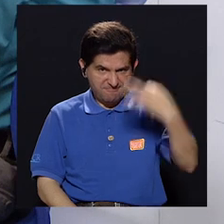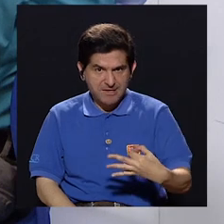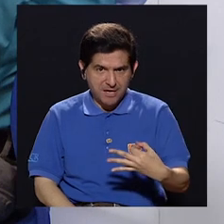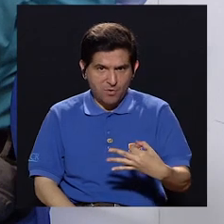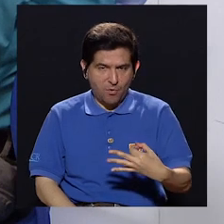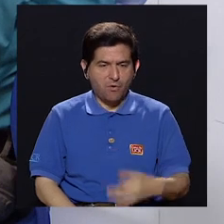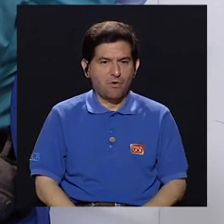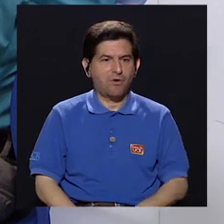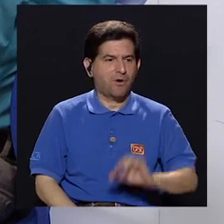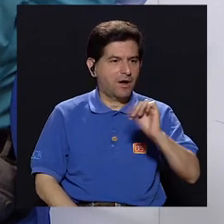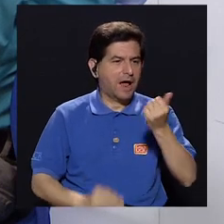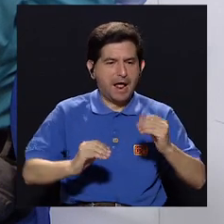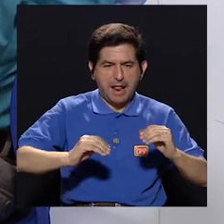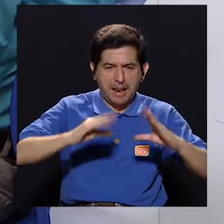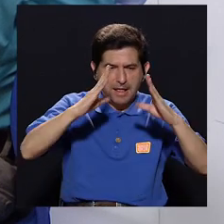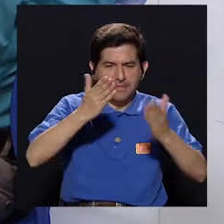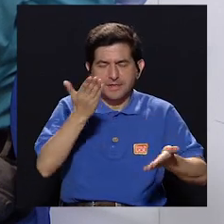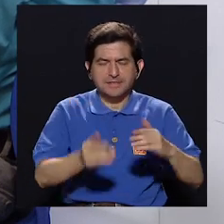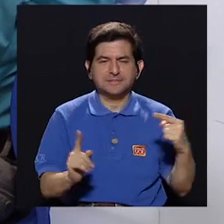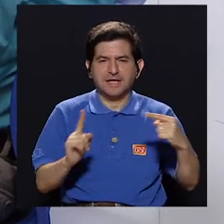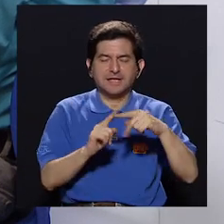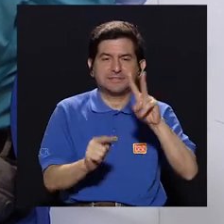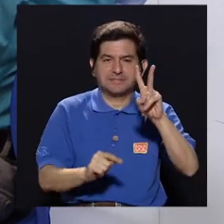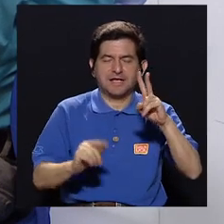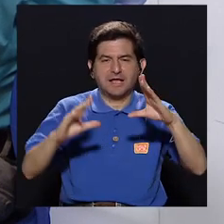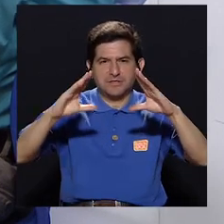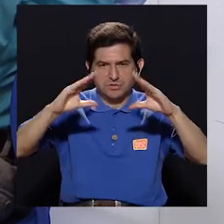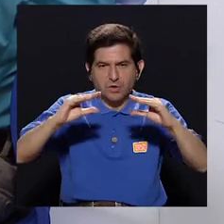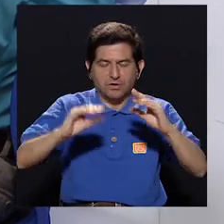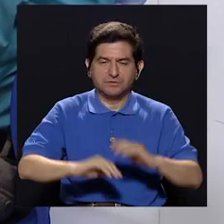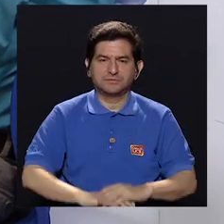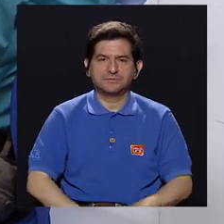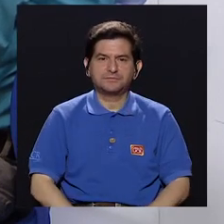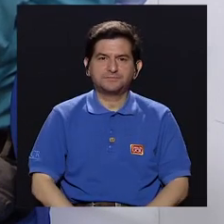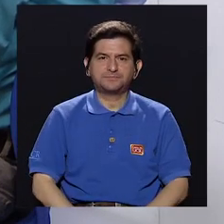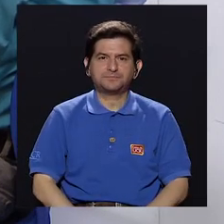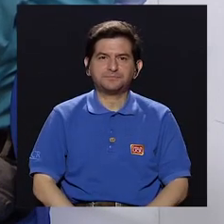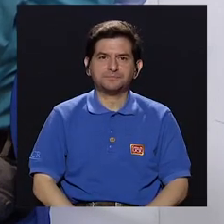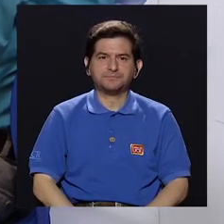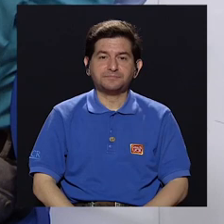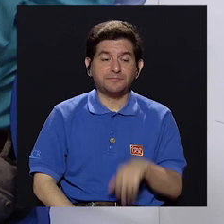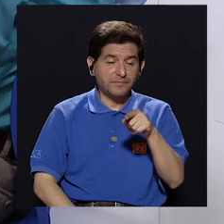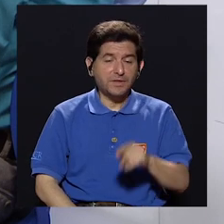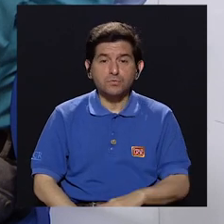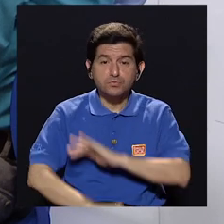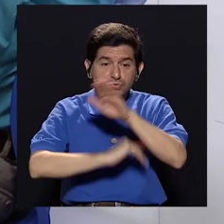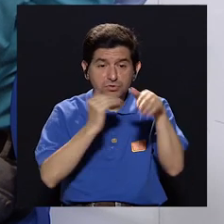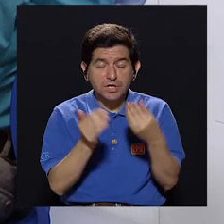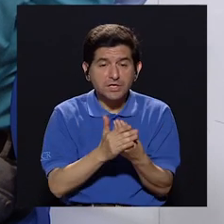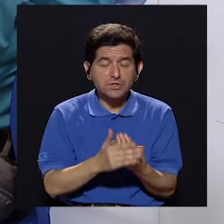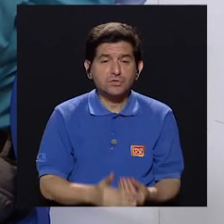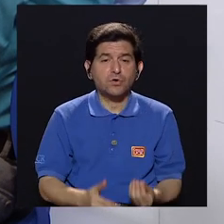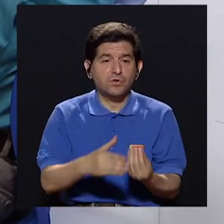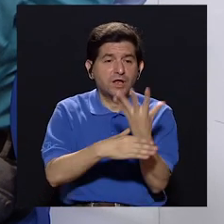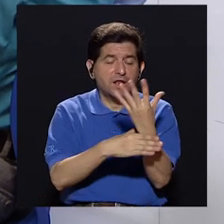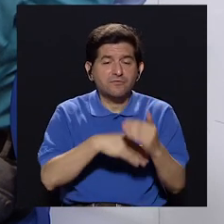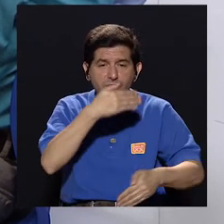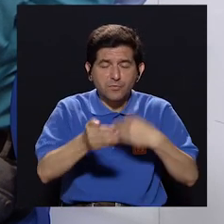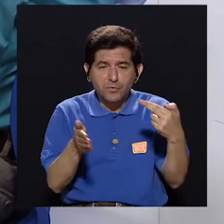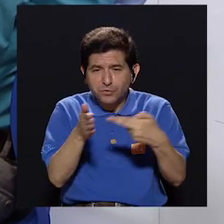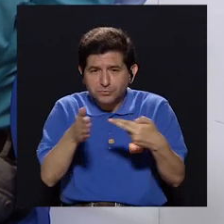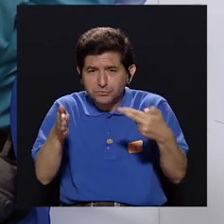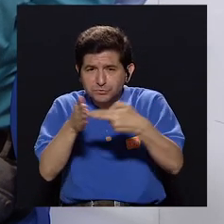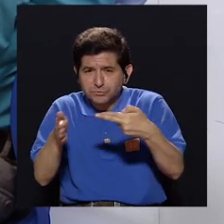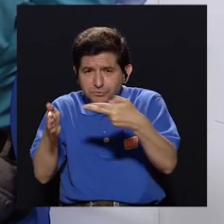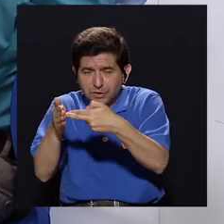fijo ir y a las 10 de la mañana de 10 a dos más o menos eh polinizar todas las las flores